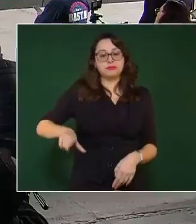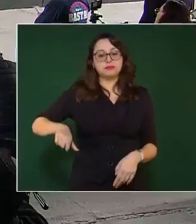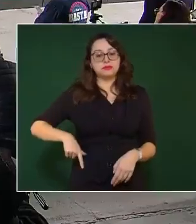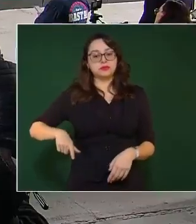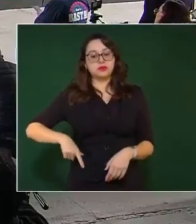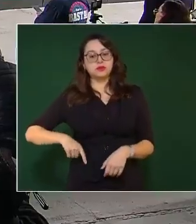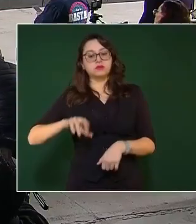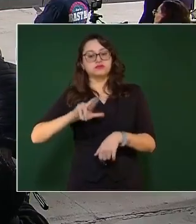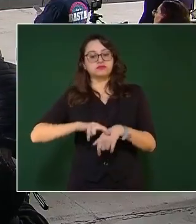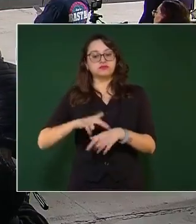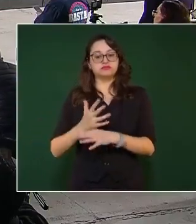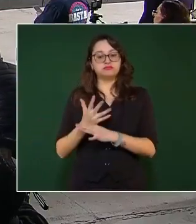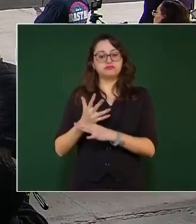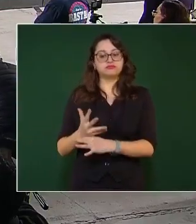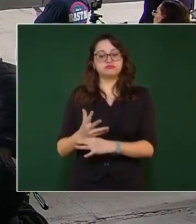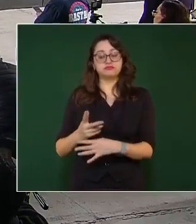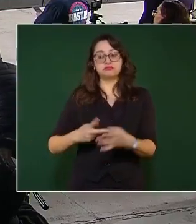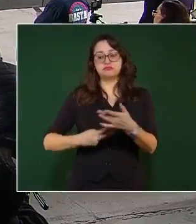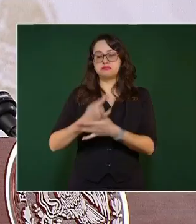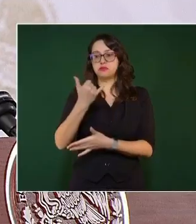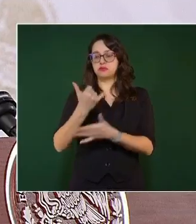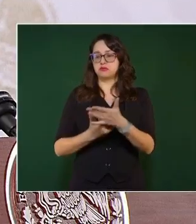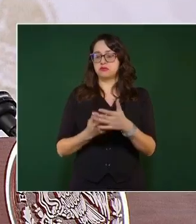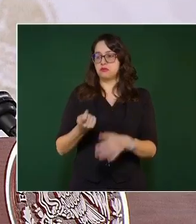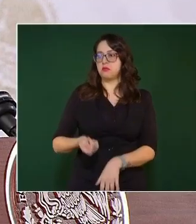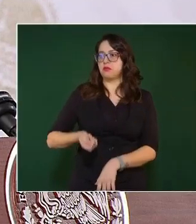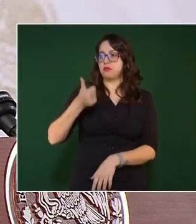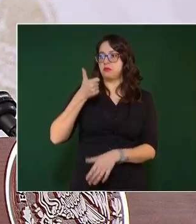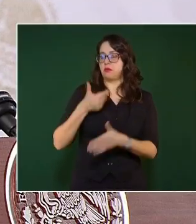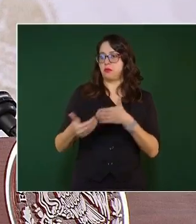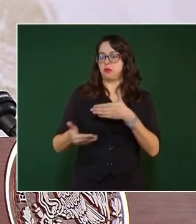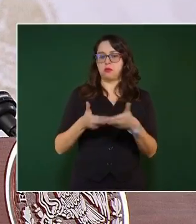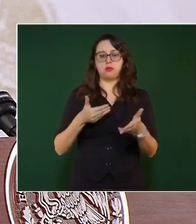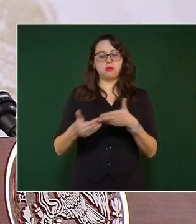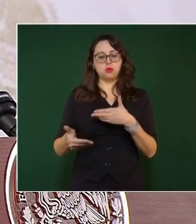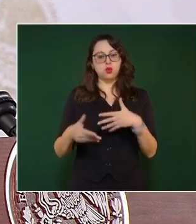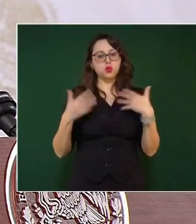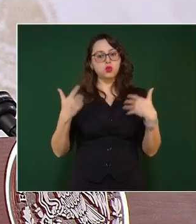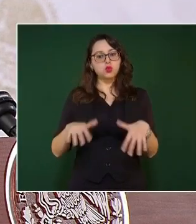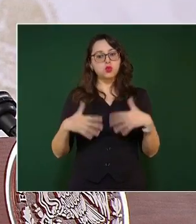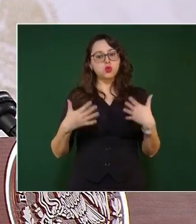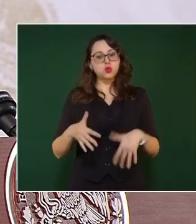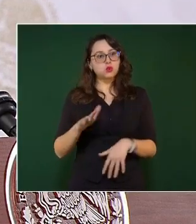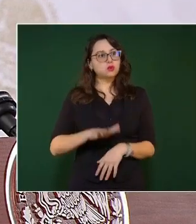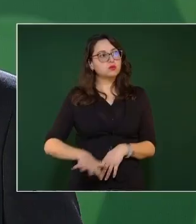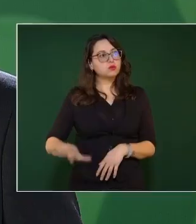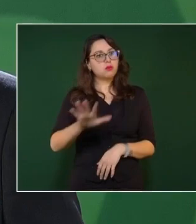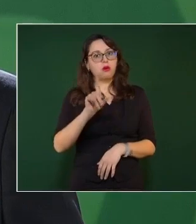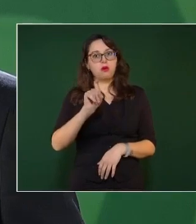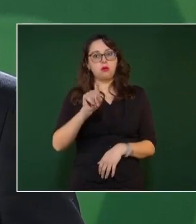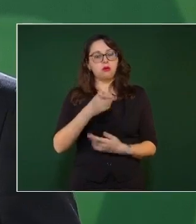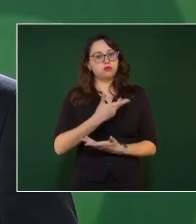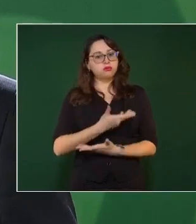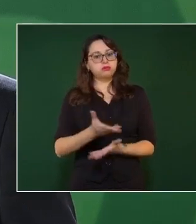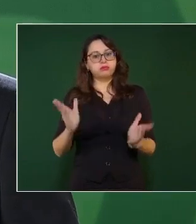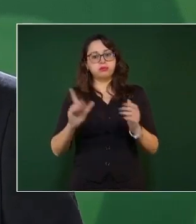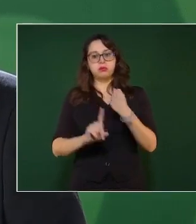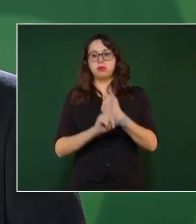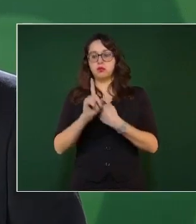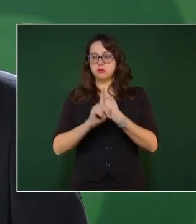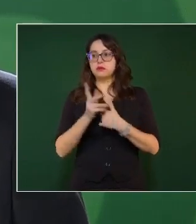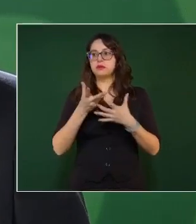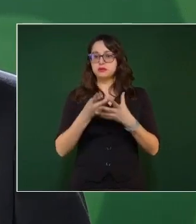proyecto único en el país que va a resolver un problema acá en la zona metropolitana. Se